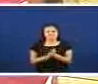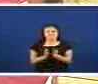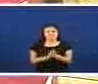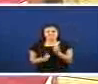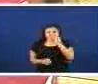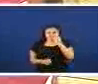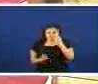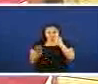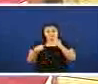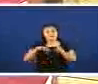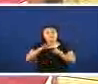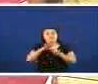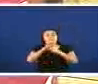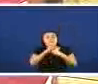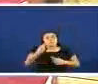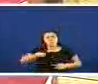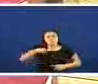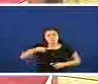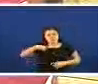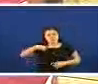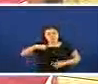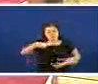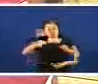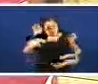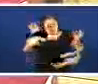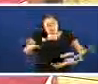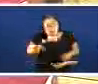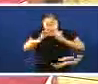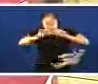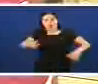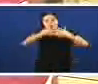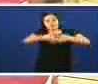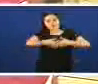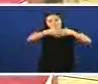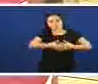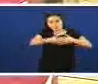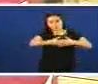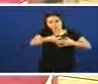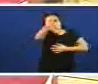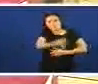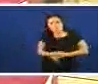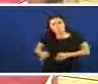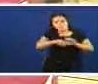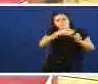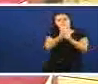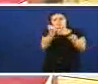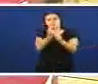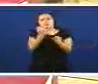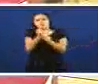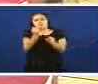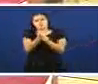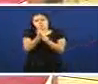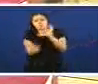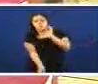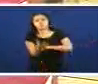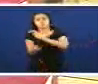Esta situación tamén se repite no caso do emprego industrial. O número de postos de traballo que se crearon